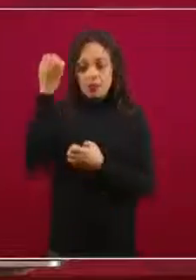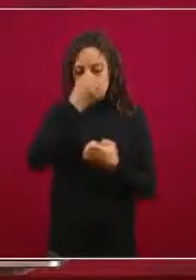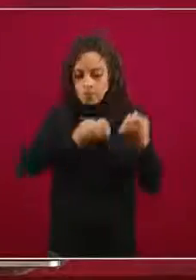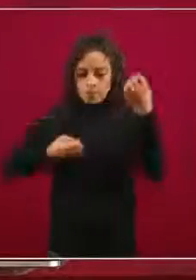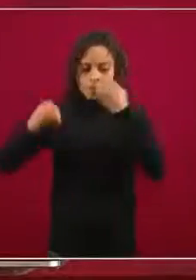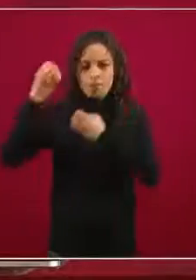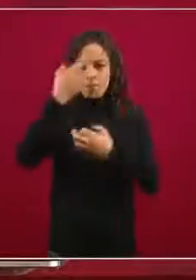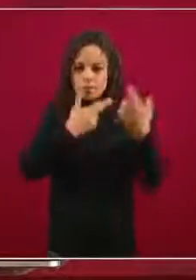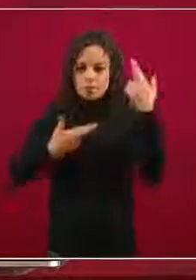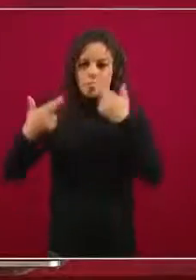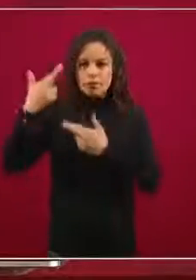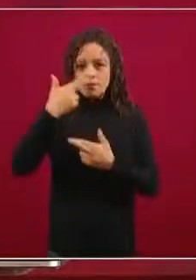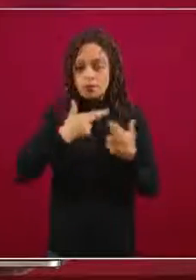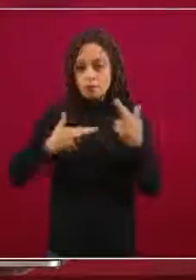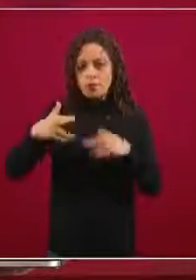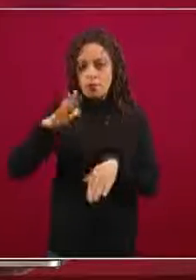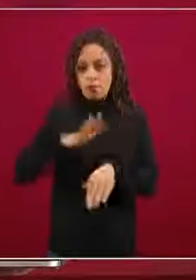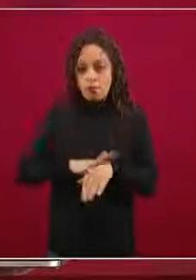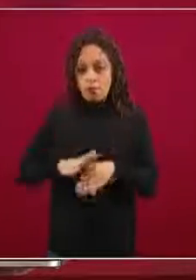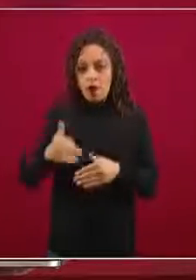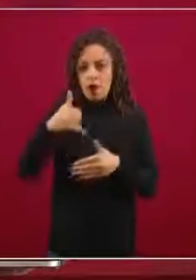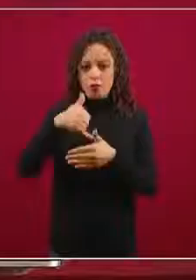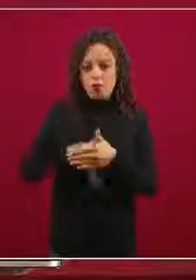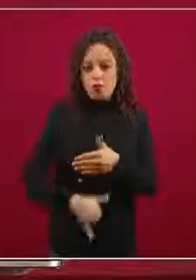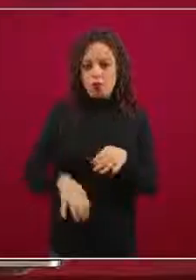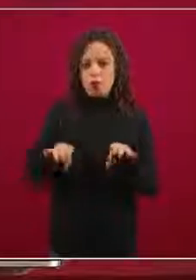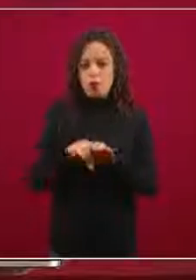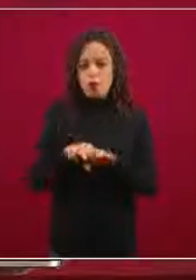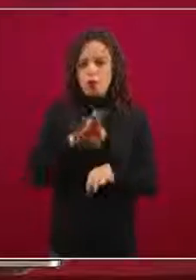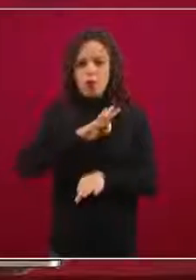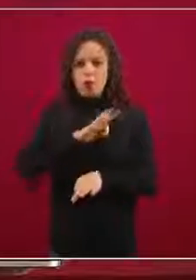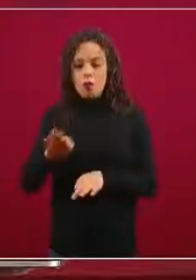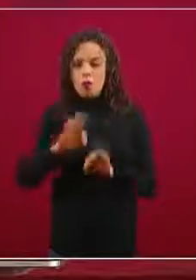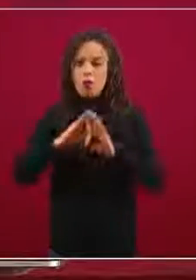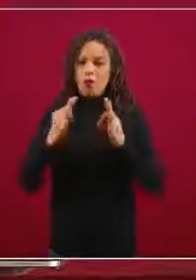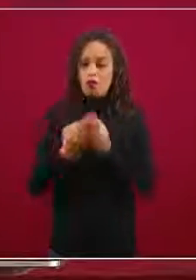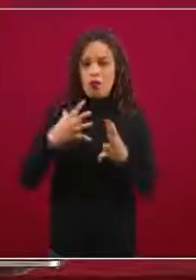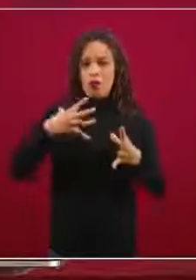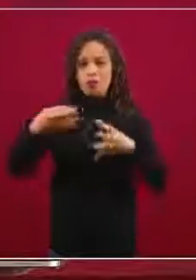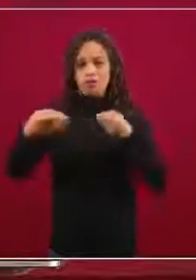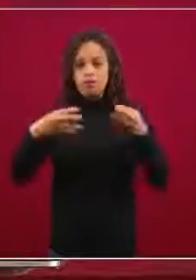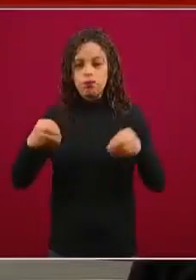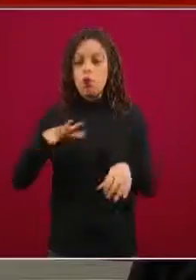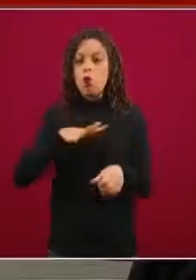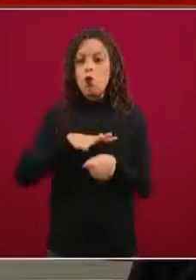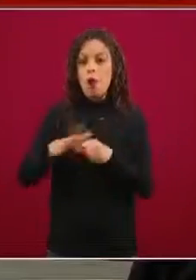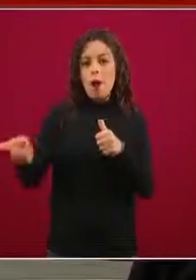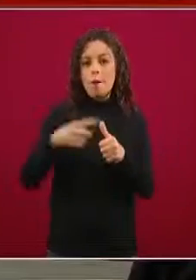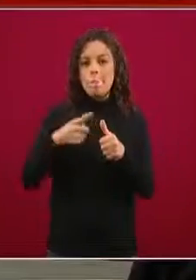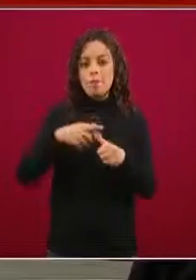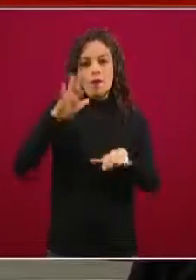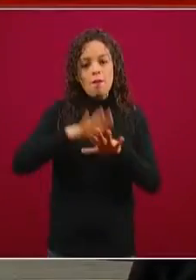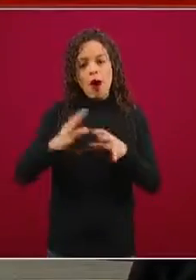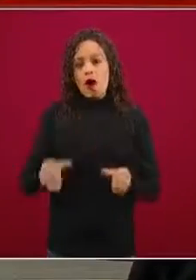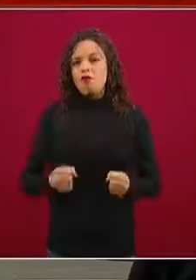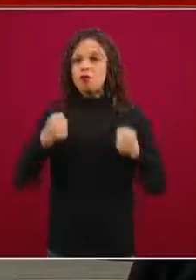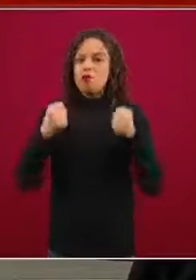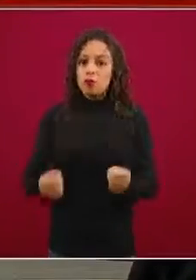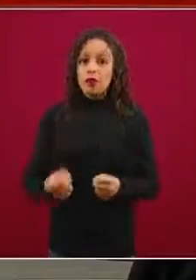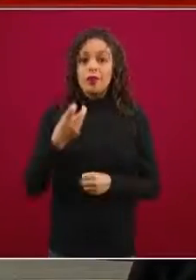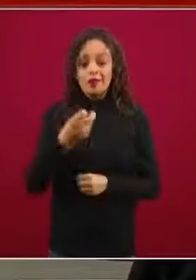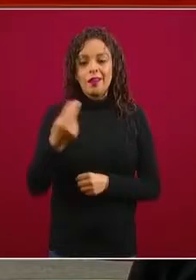estudios donde se identifica de los mecanismos de transmisión cuáles son los más eficientes, lleva tiempo y lleva